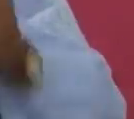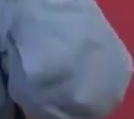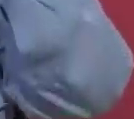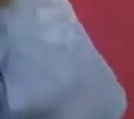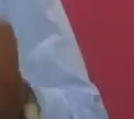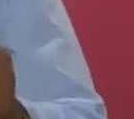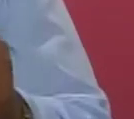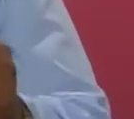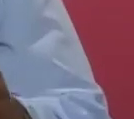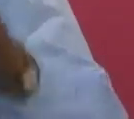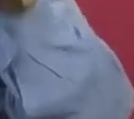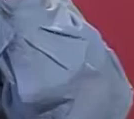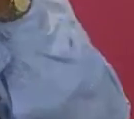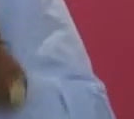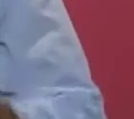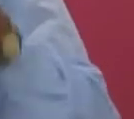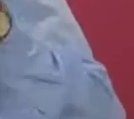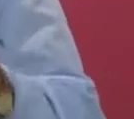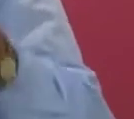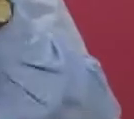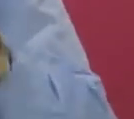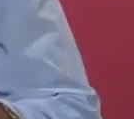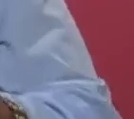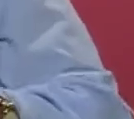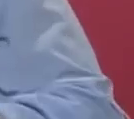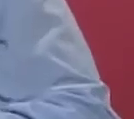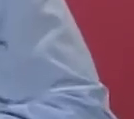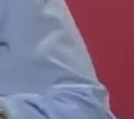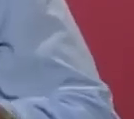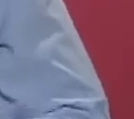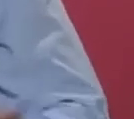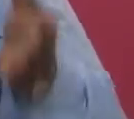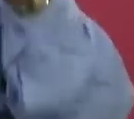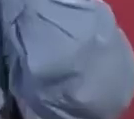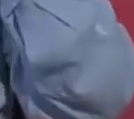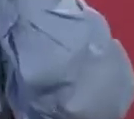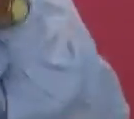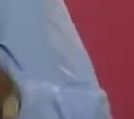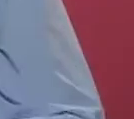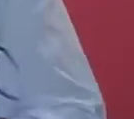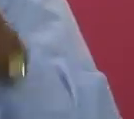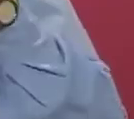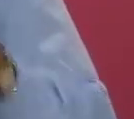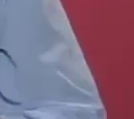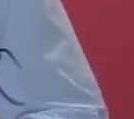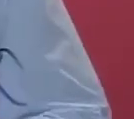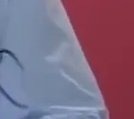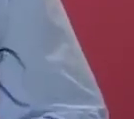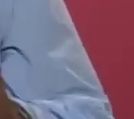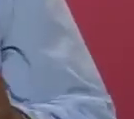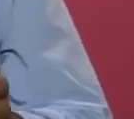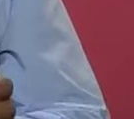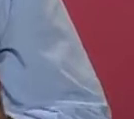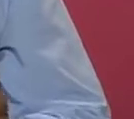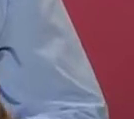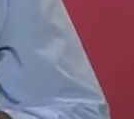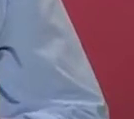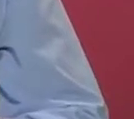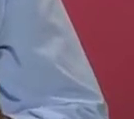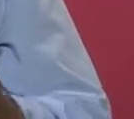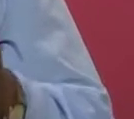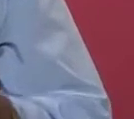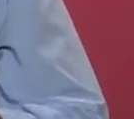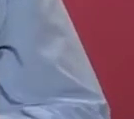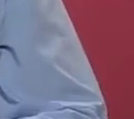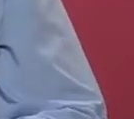naciones con poder de gloria, y es necesario que el evangelio sea predicado a todas las naciones. Pero dice